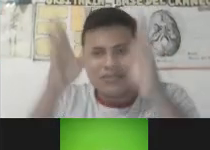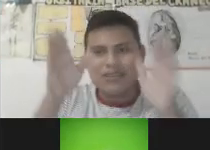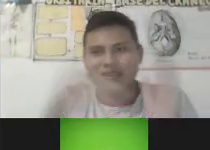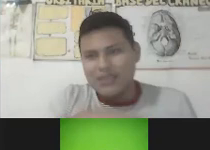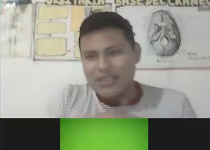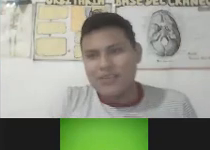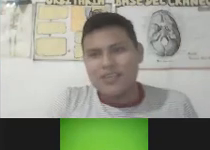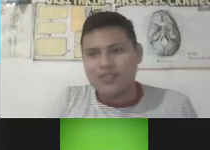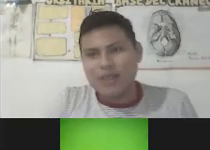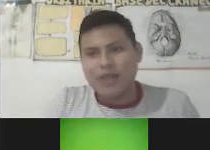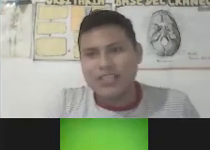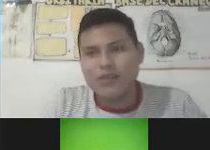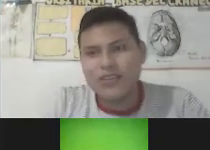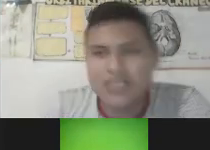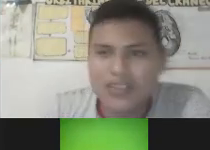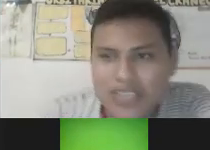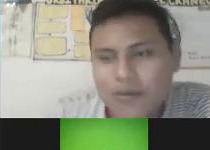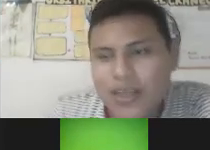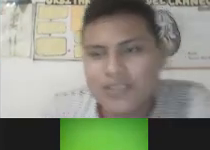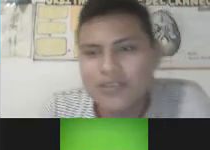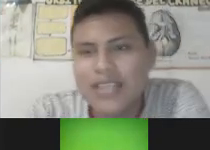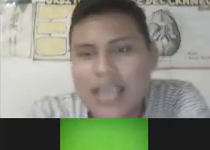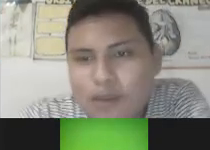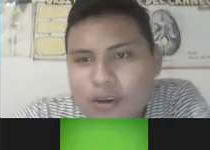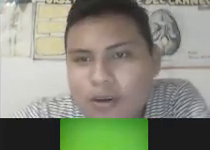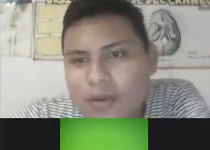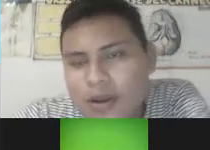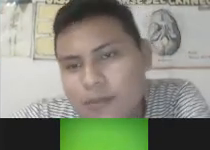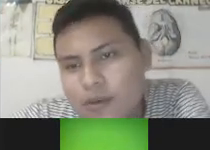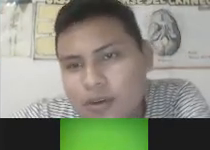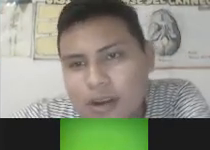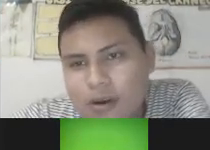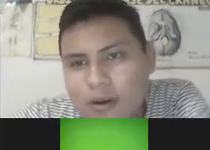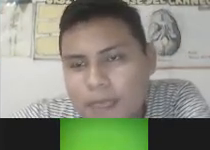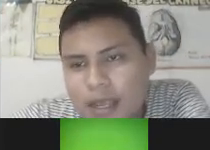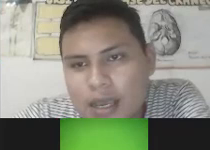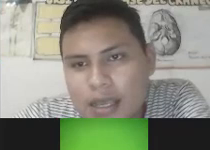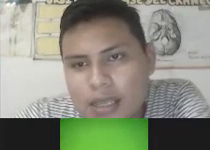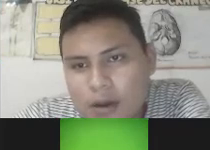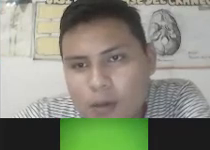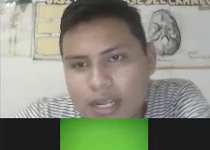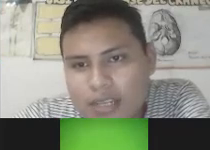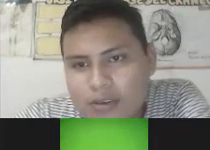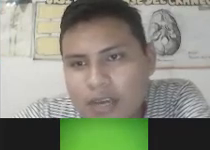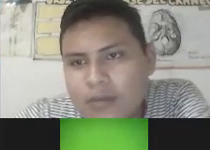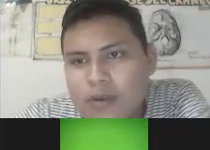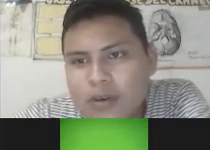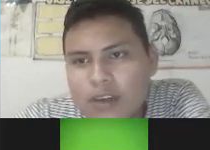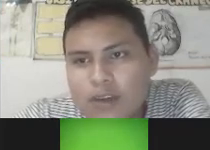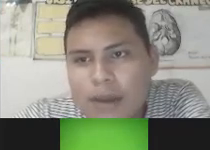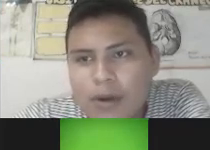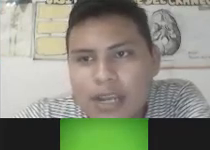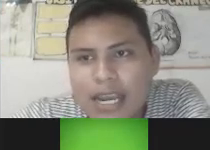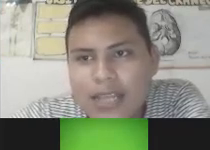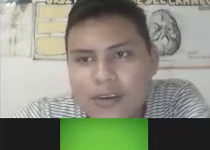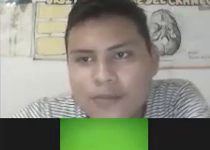¿no? Dividido en tres cuadritos, cuatro, cinco, seis cuadritos. Está el músculo de los cuadritos es un músculo